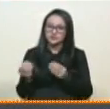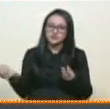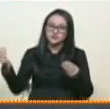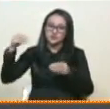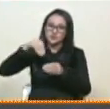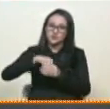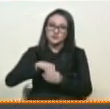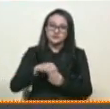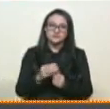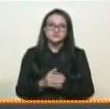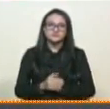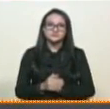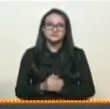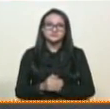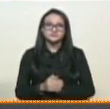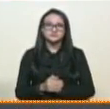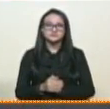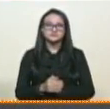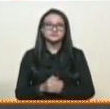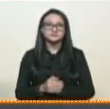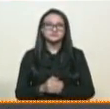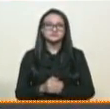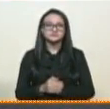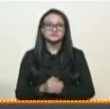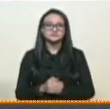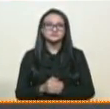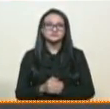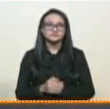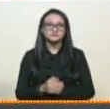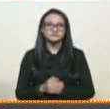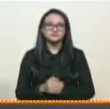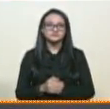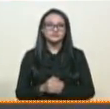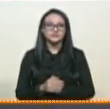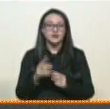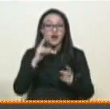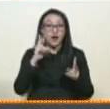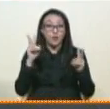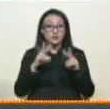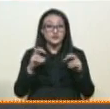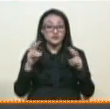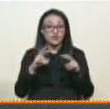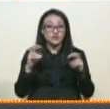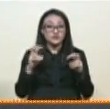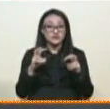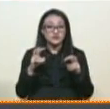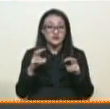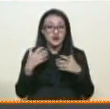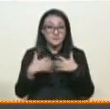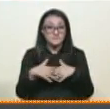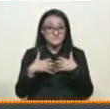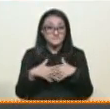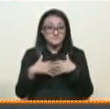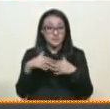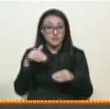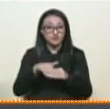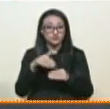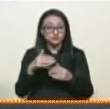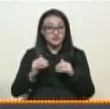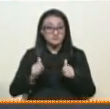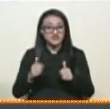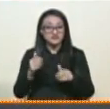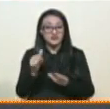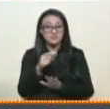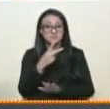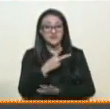tener allí para generar esa totalización. Luego tenemos la auditoría de producción de máquinas de votación, que arranca desde el 26